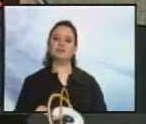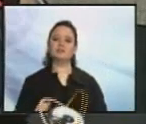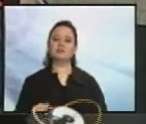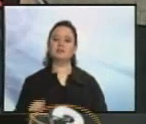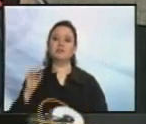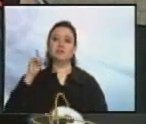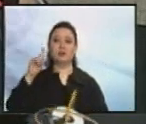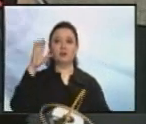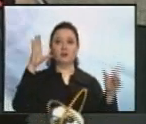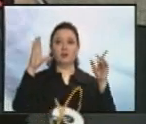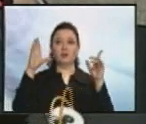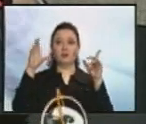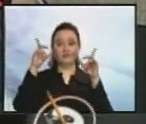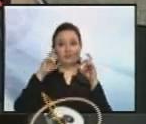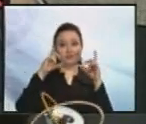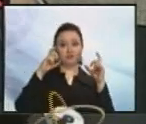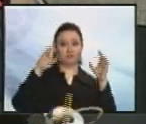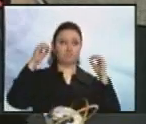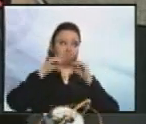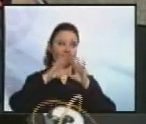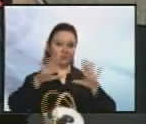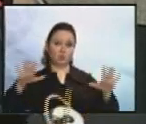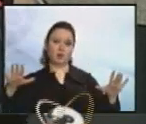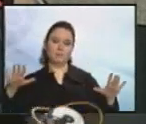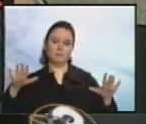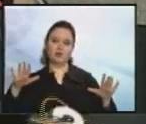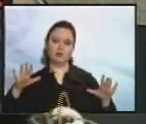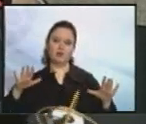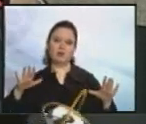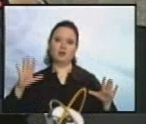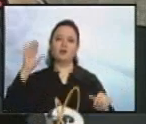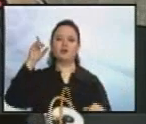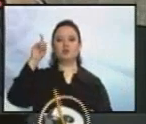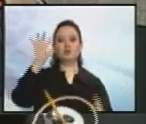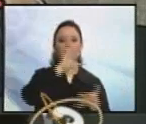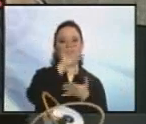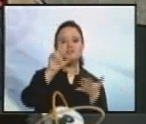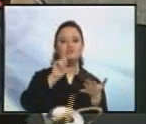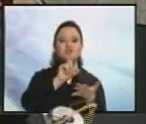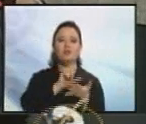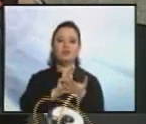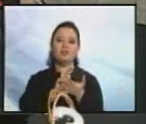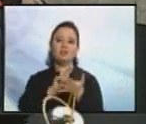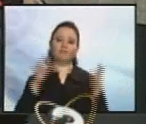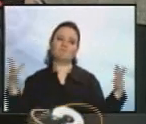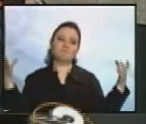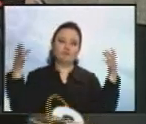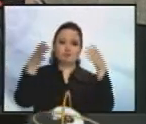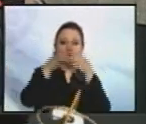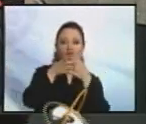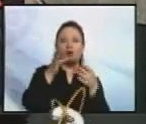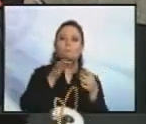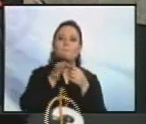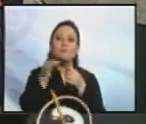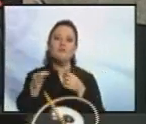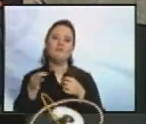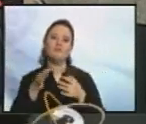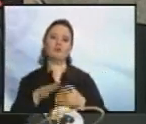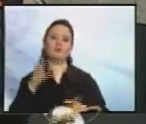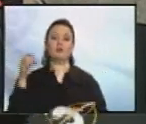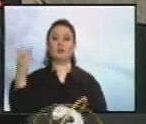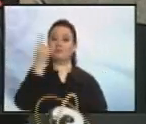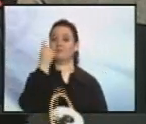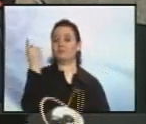la fotografía panorámica de una ciudad hecha pueblo, en la que